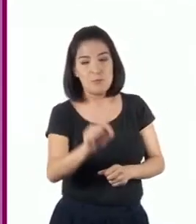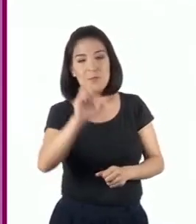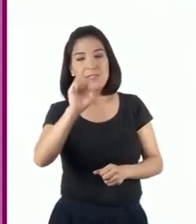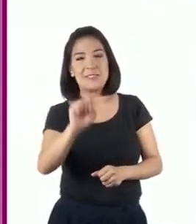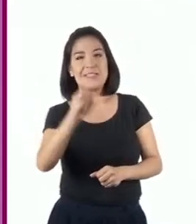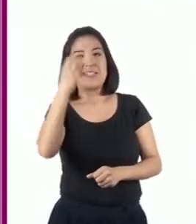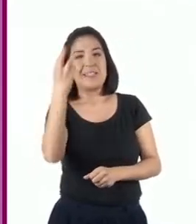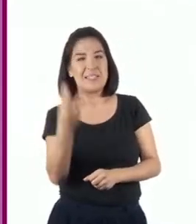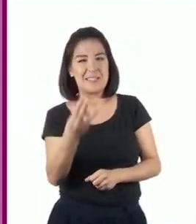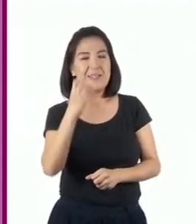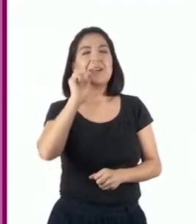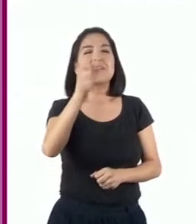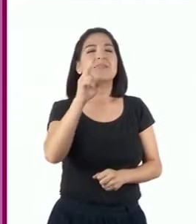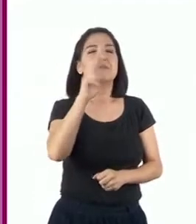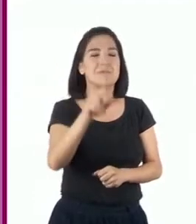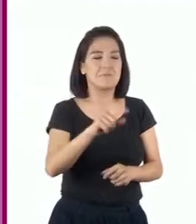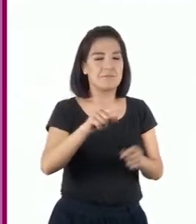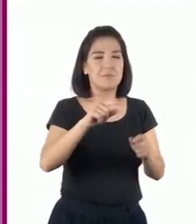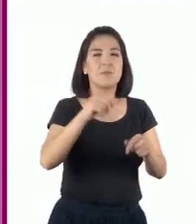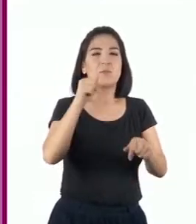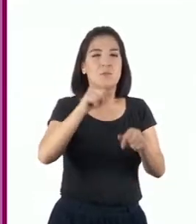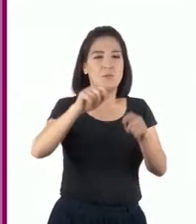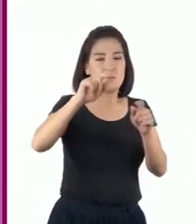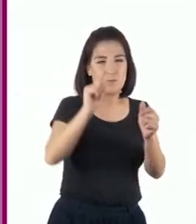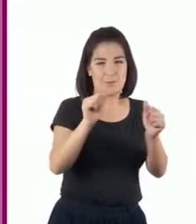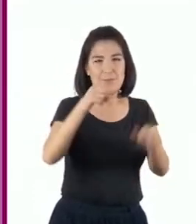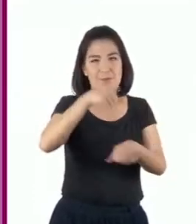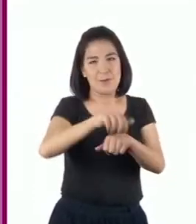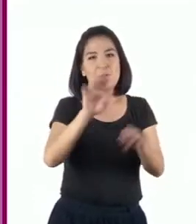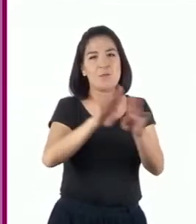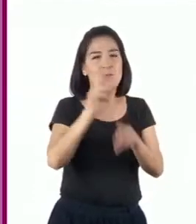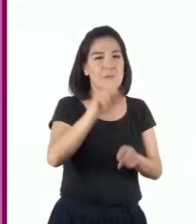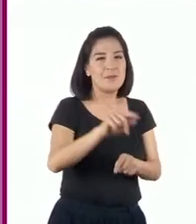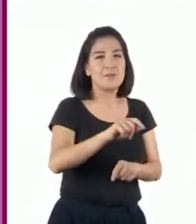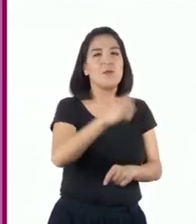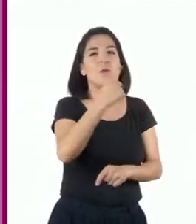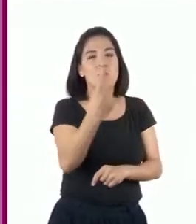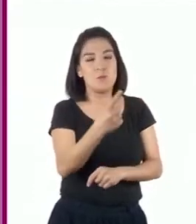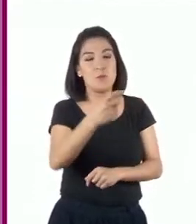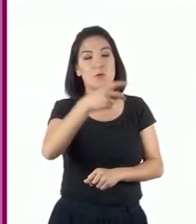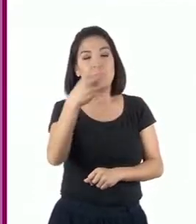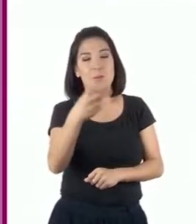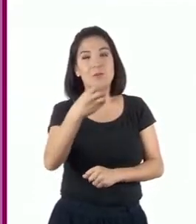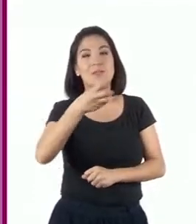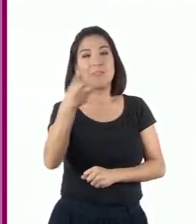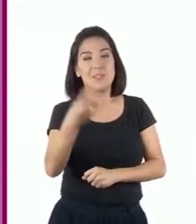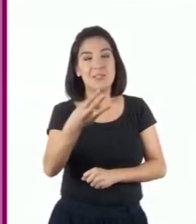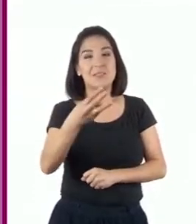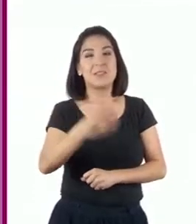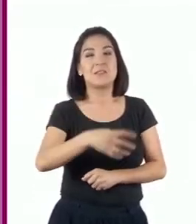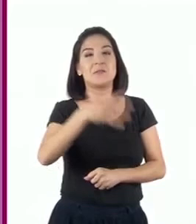centésimos, es decir, nos movemos 1, 2, 3, 4,